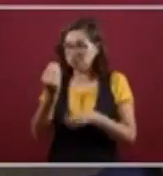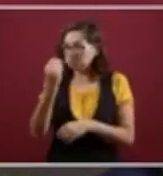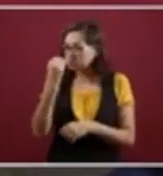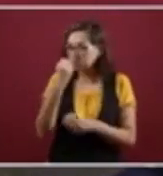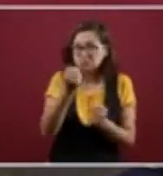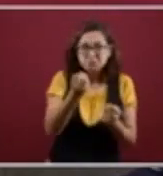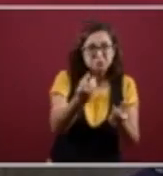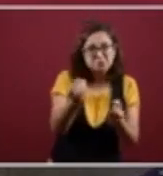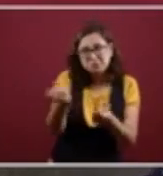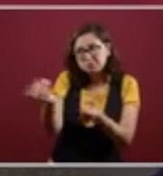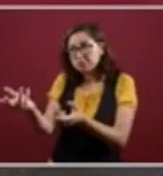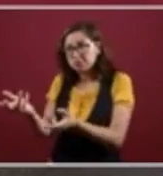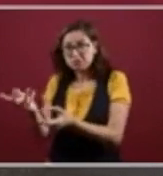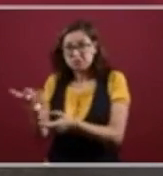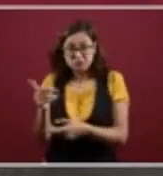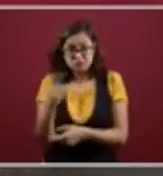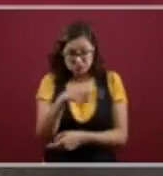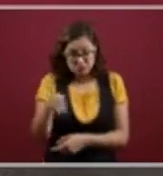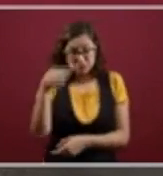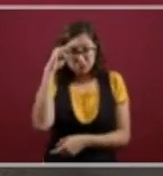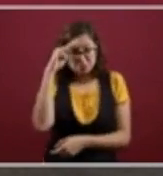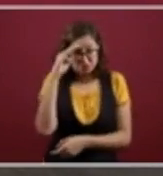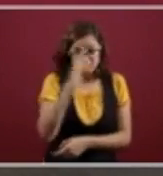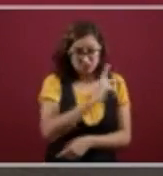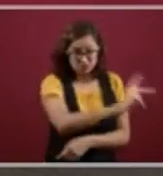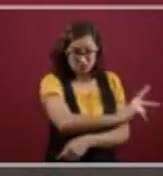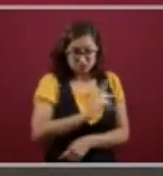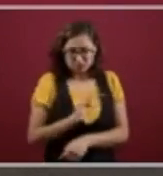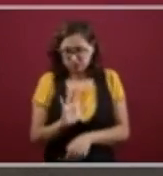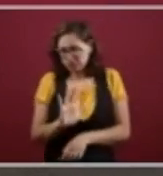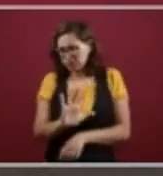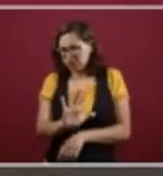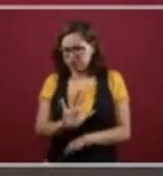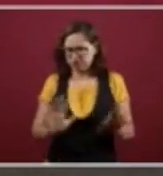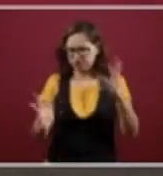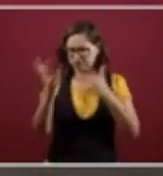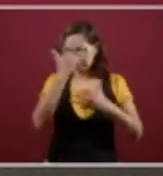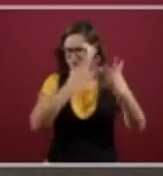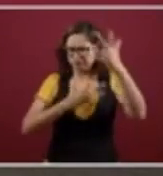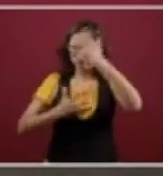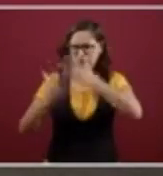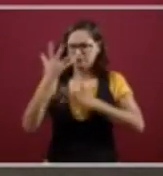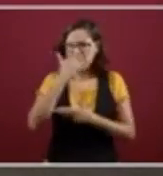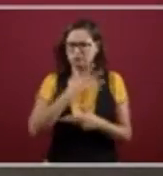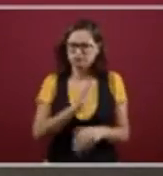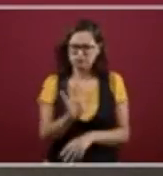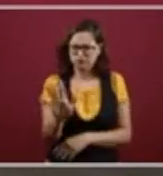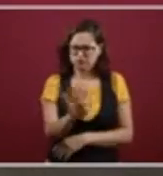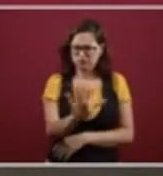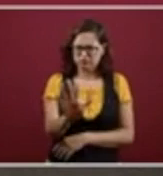que no nos confundan, y ojalá y todos estos